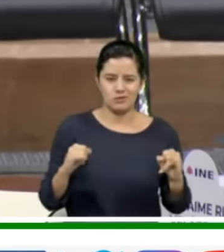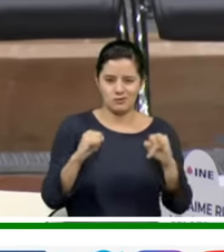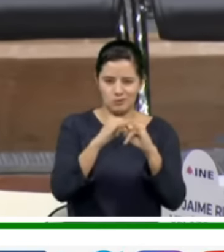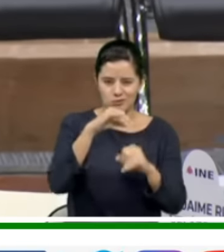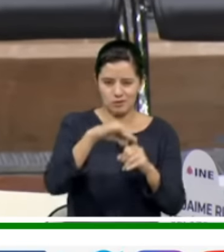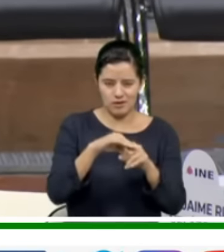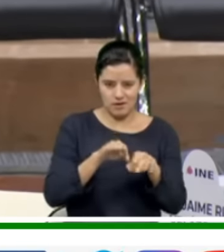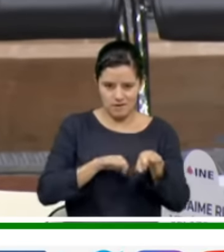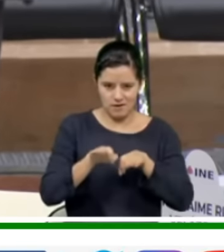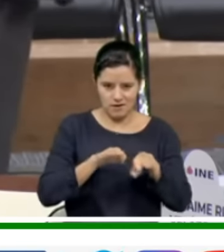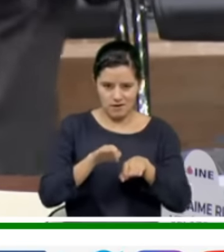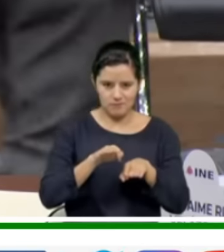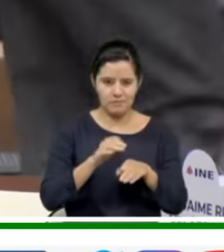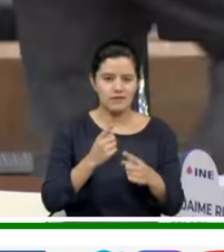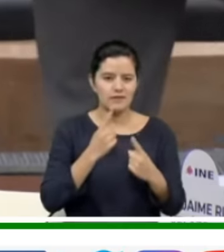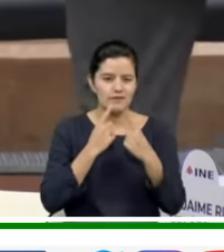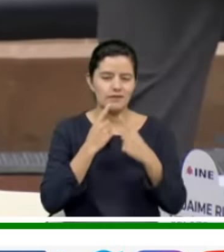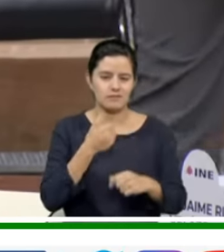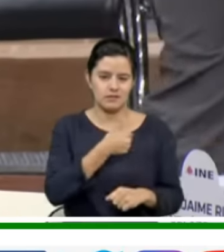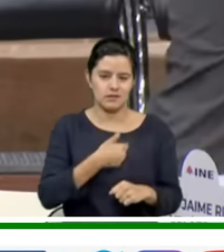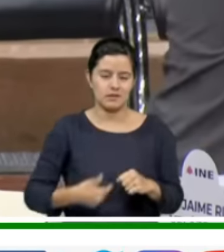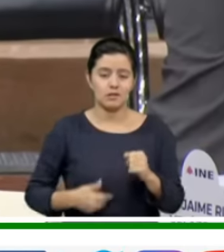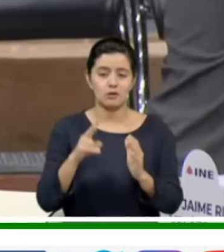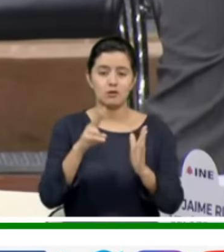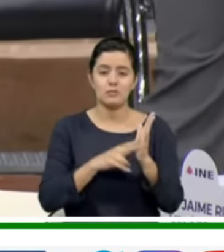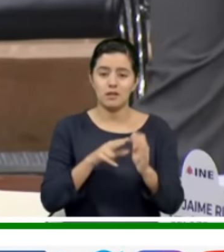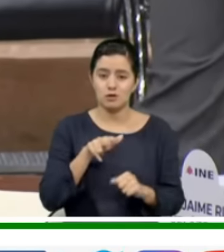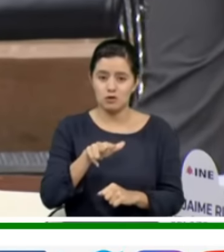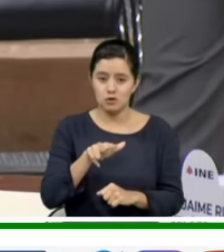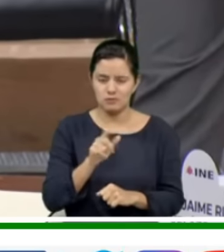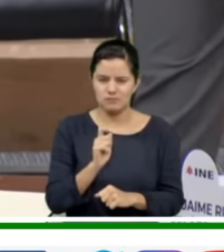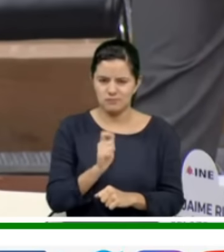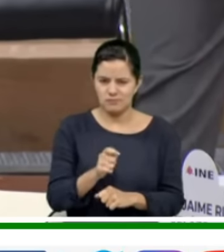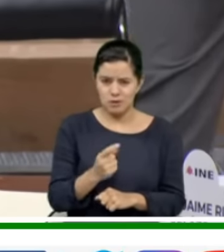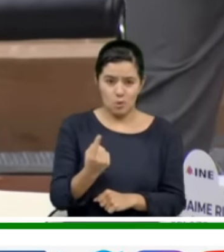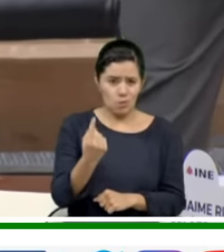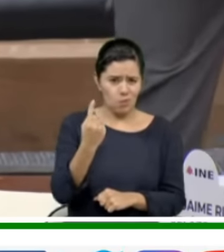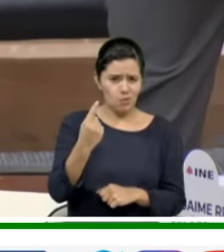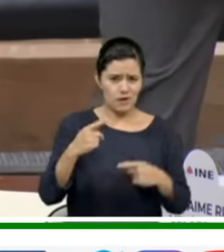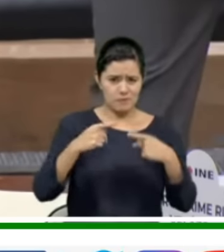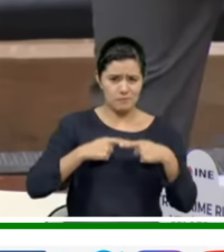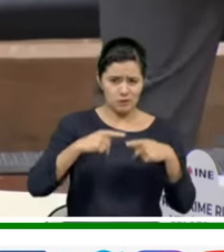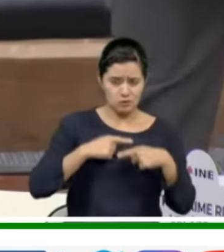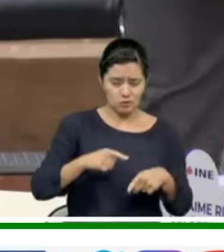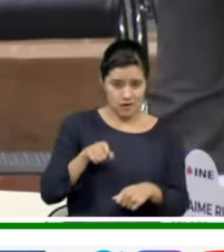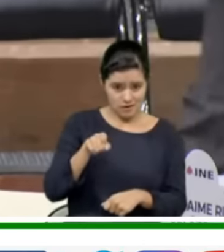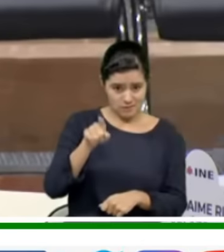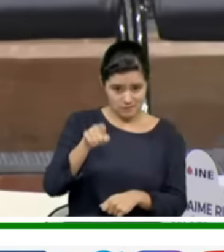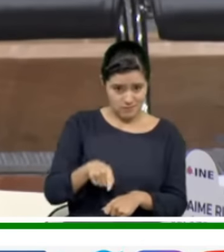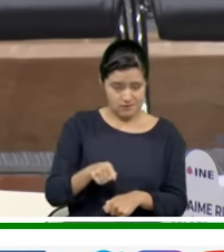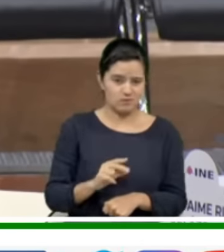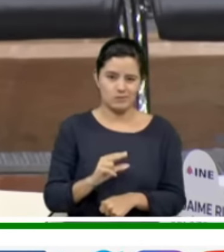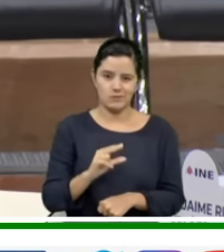los debates presidenciales del 2018 no es una persona física a la que no se le puede llamar y